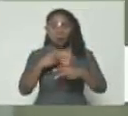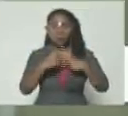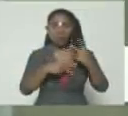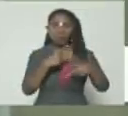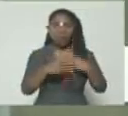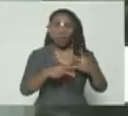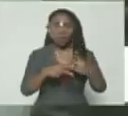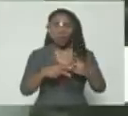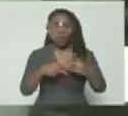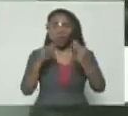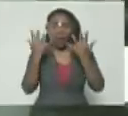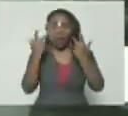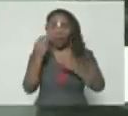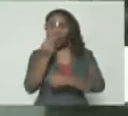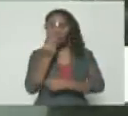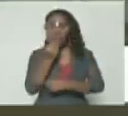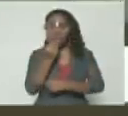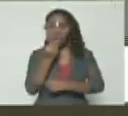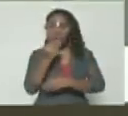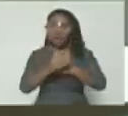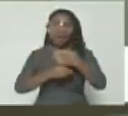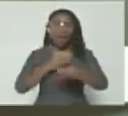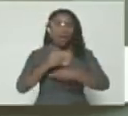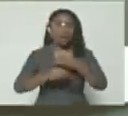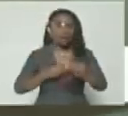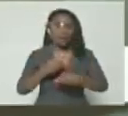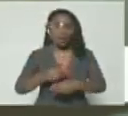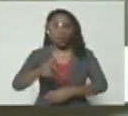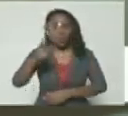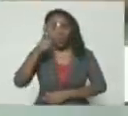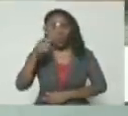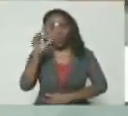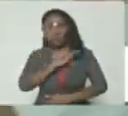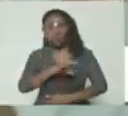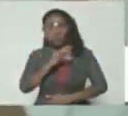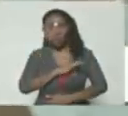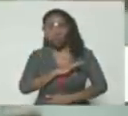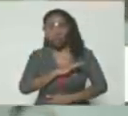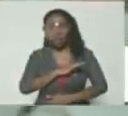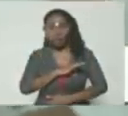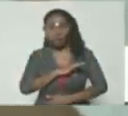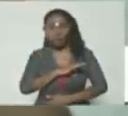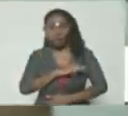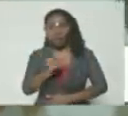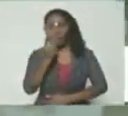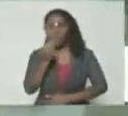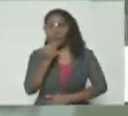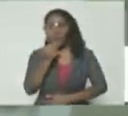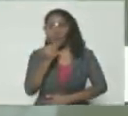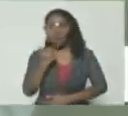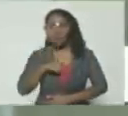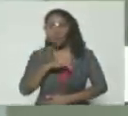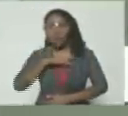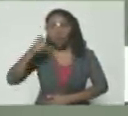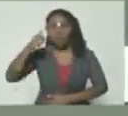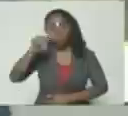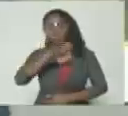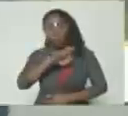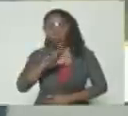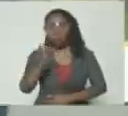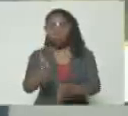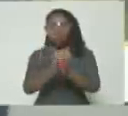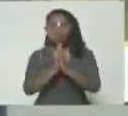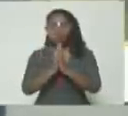de proteína animal que va destinada a la seguridad y soberanía agroalimentaria de nosotros como pueblo. Alejandro, por